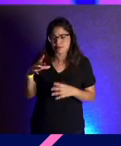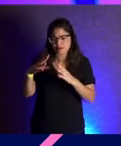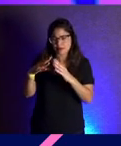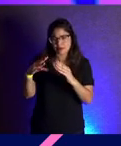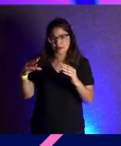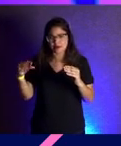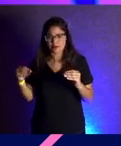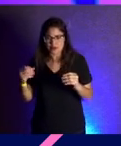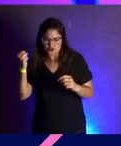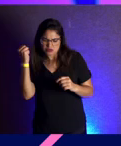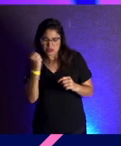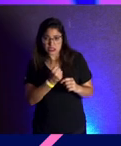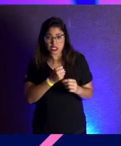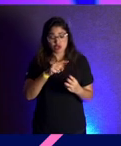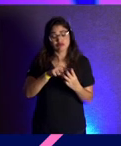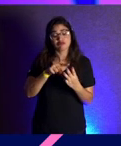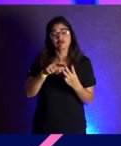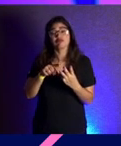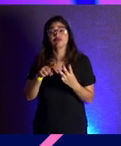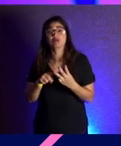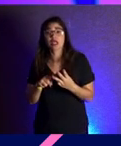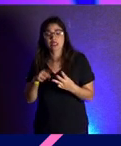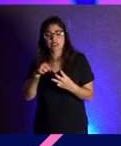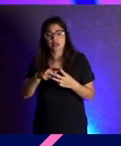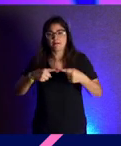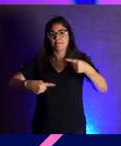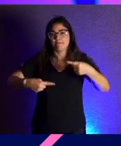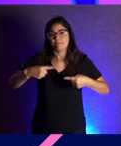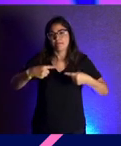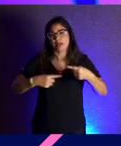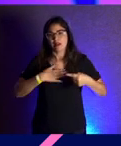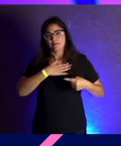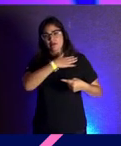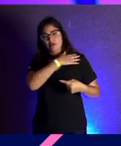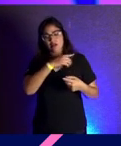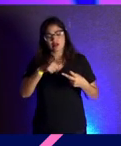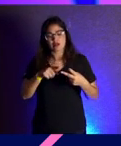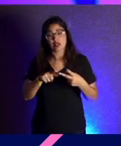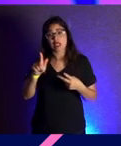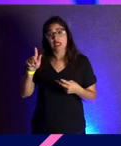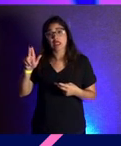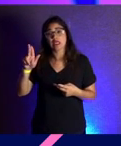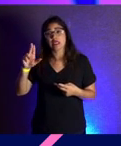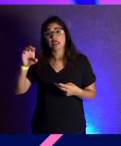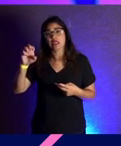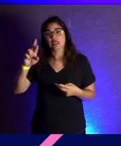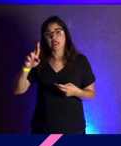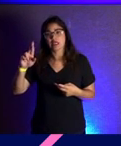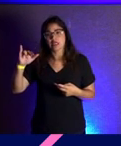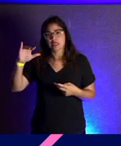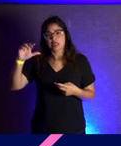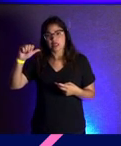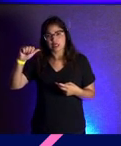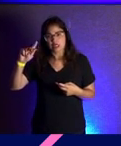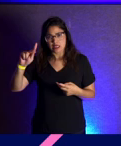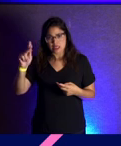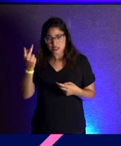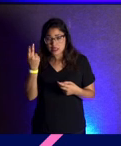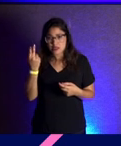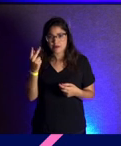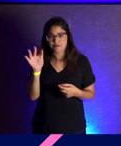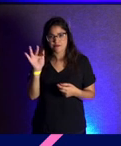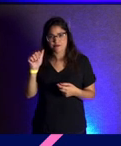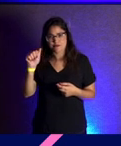Tres partes por paralelizar, dos partes por batería, incluyendo toda la batería, no solo en este parte, pero solo la batería, tres partes, dos